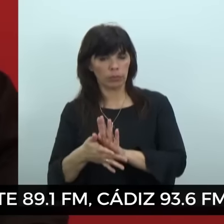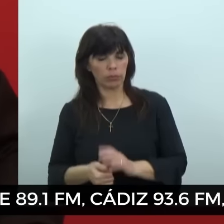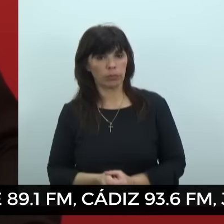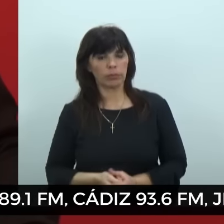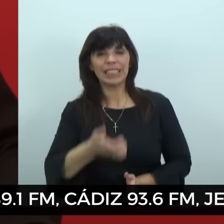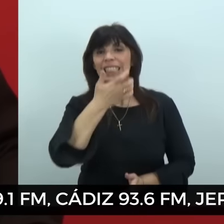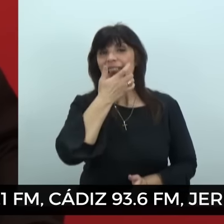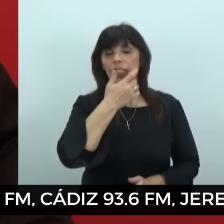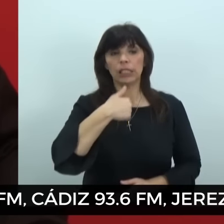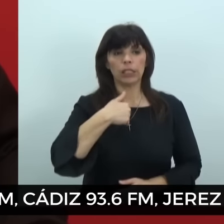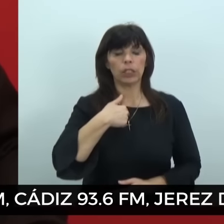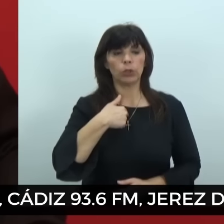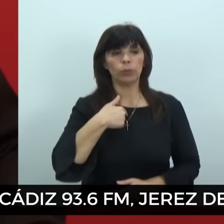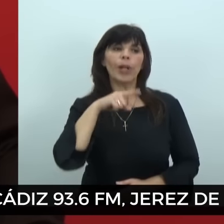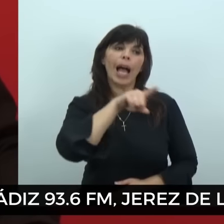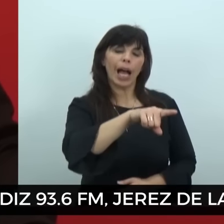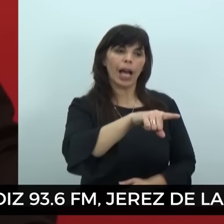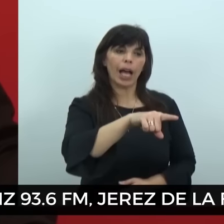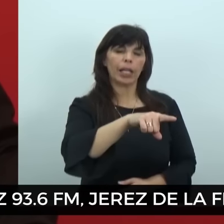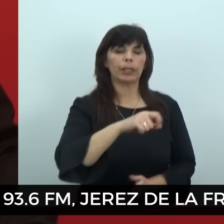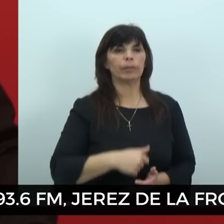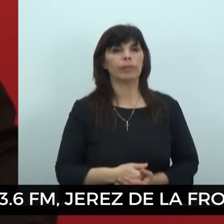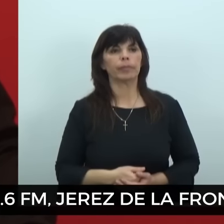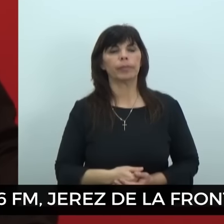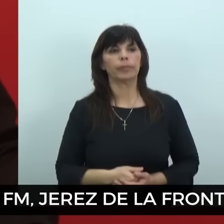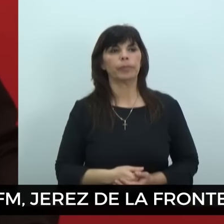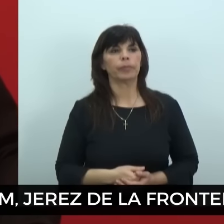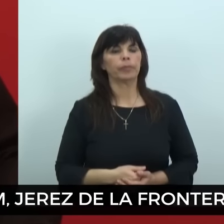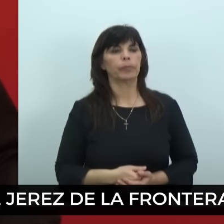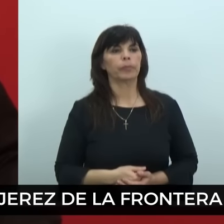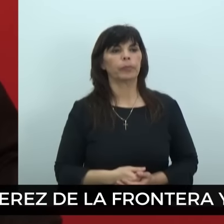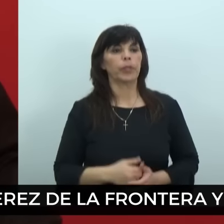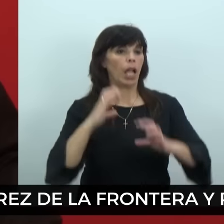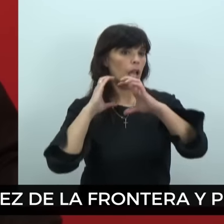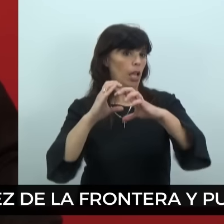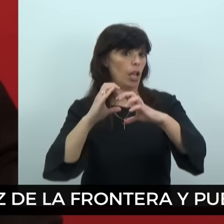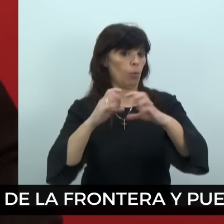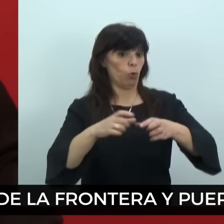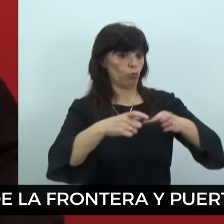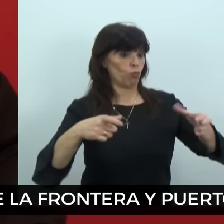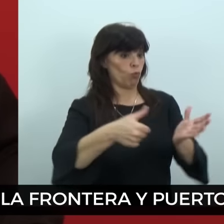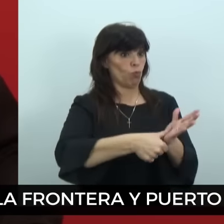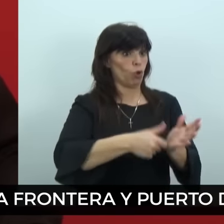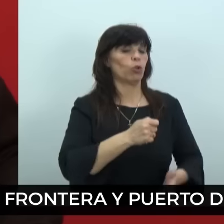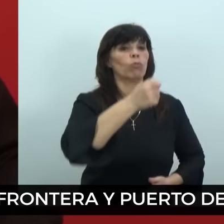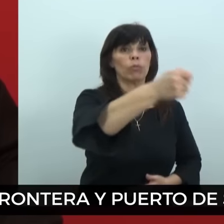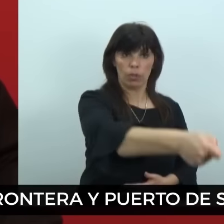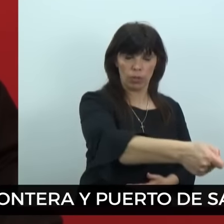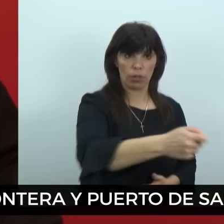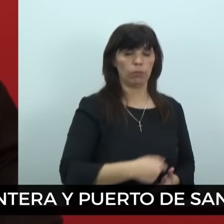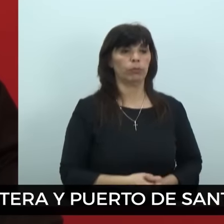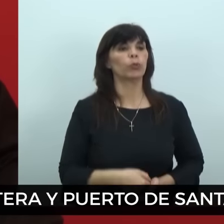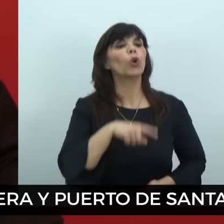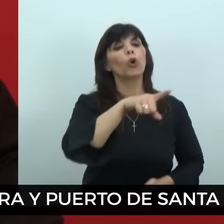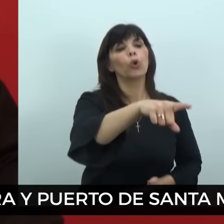Si yo te regalo un bono para el bus o para el metro, tú puedes usar el